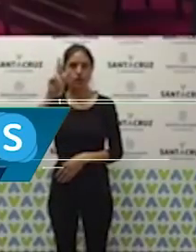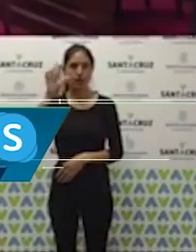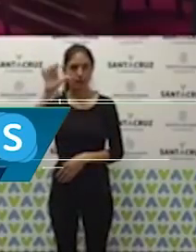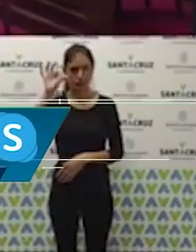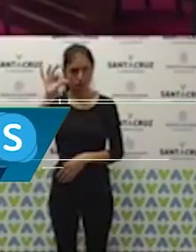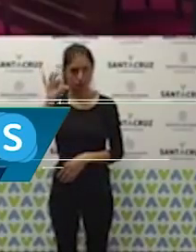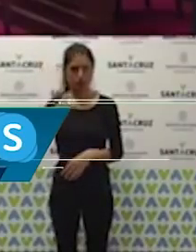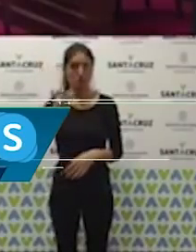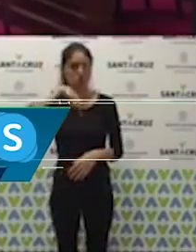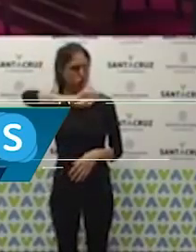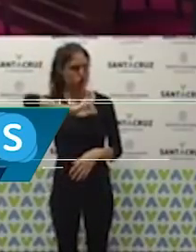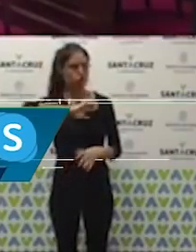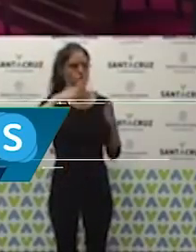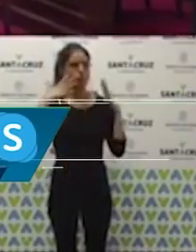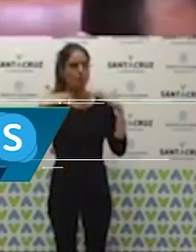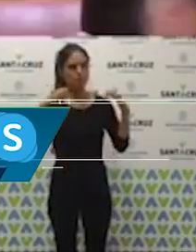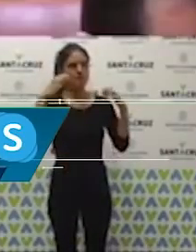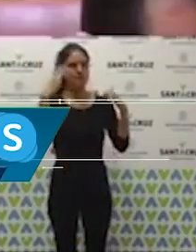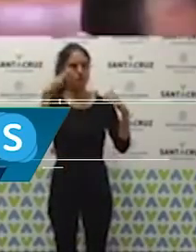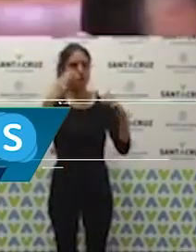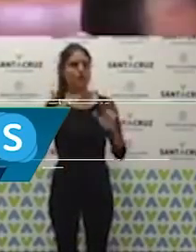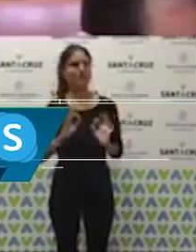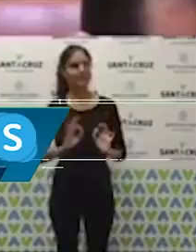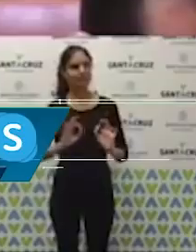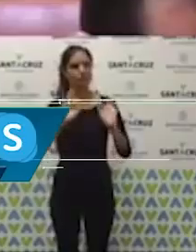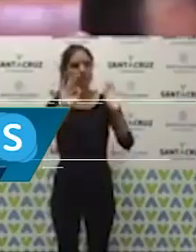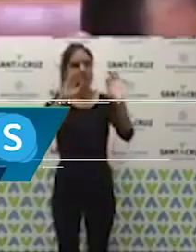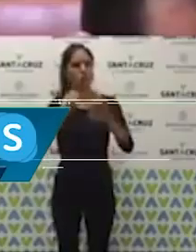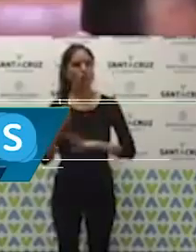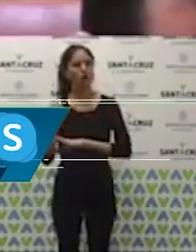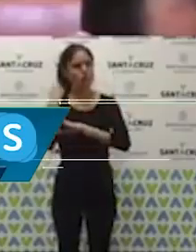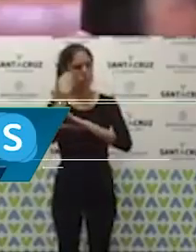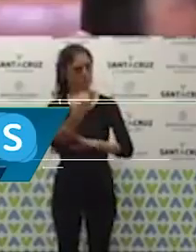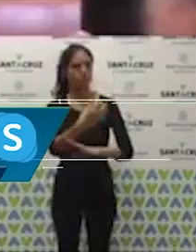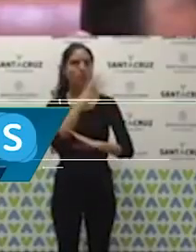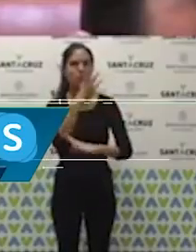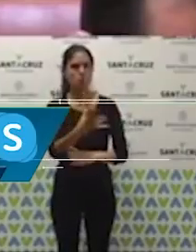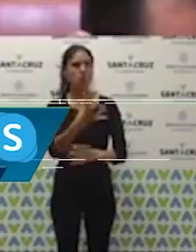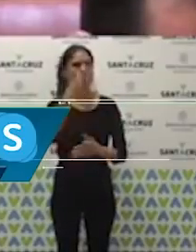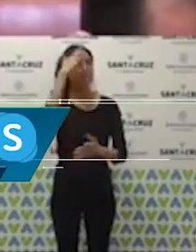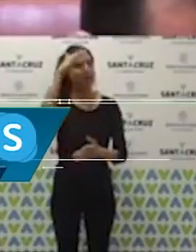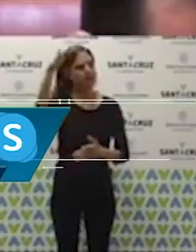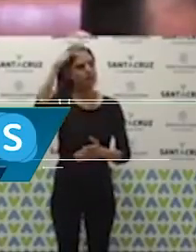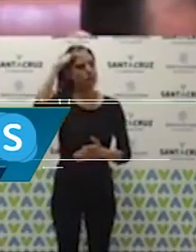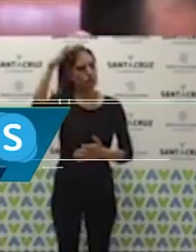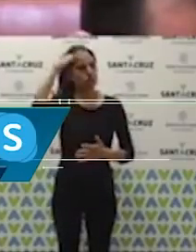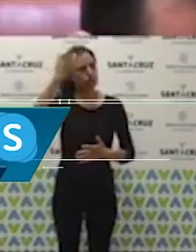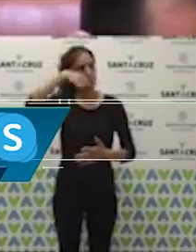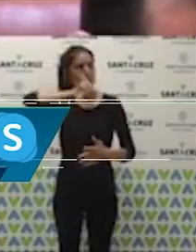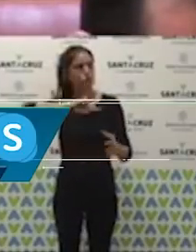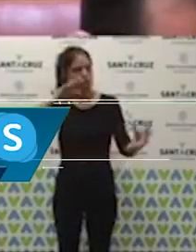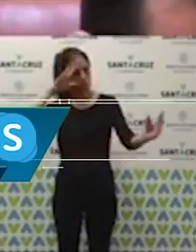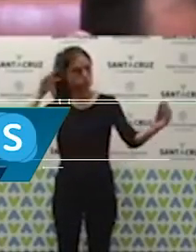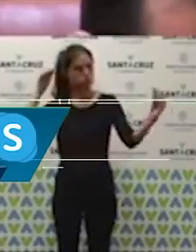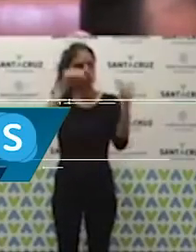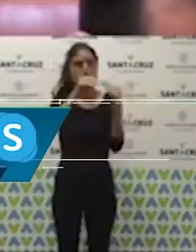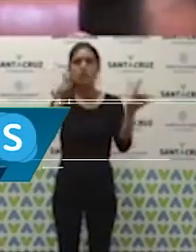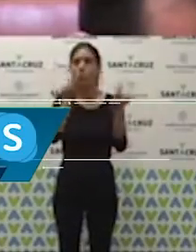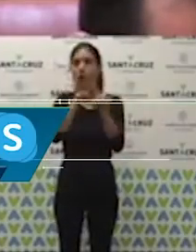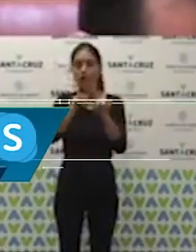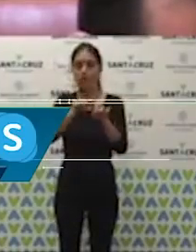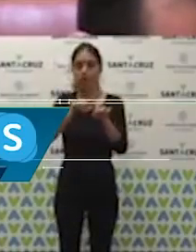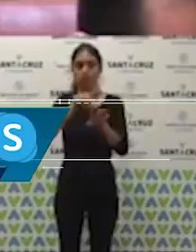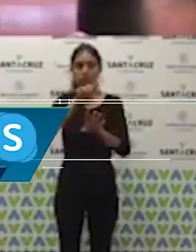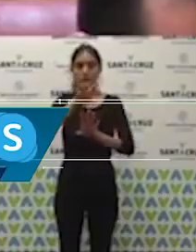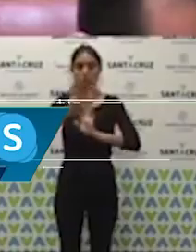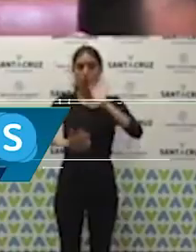Por medio, el urbanismo de Arona, que como ustedes saben, don Javier, usted sabe muy bien, porque me alegró mucho saber que usted fue